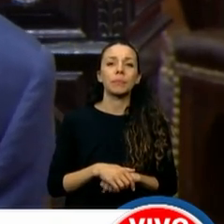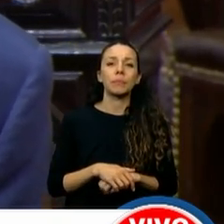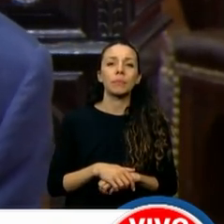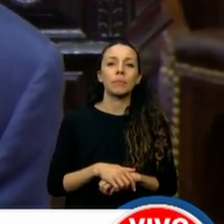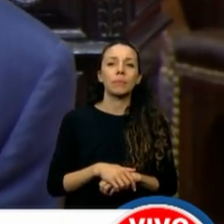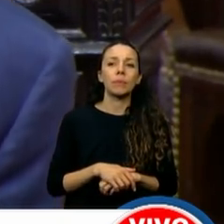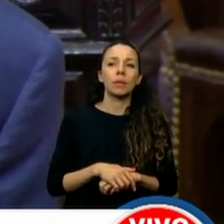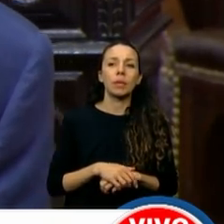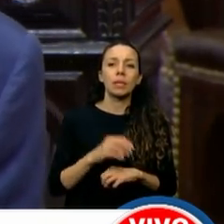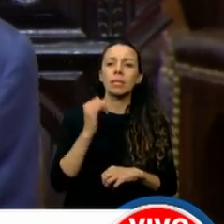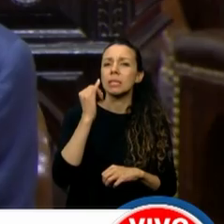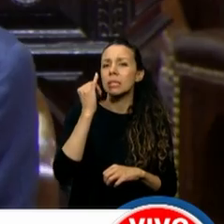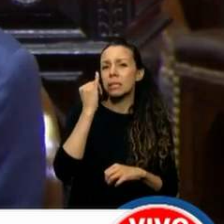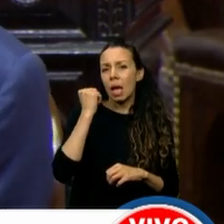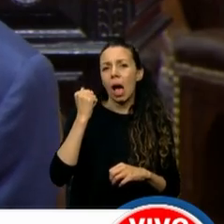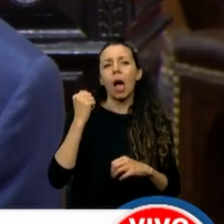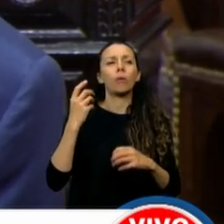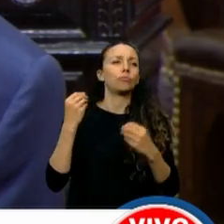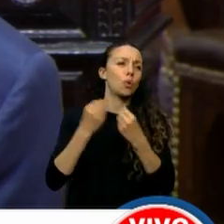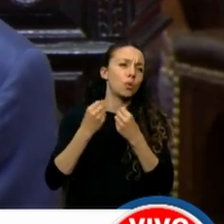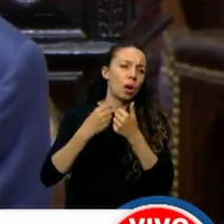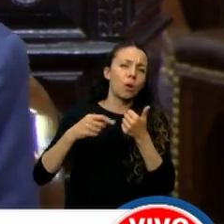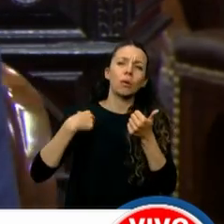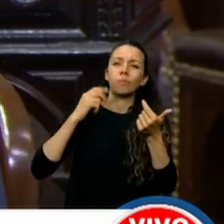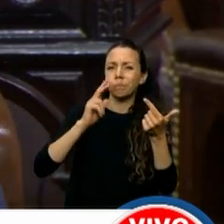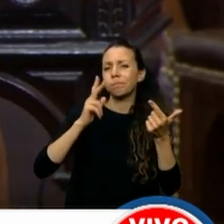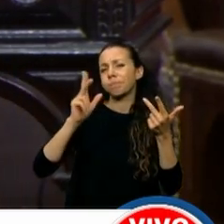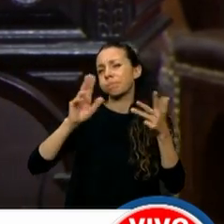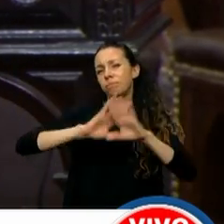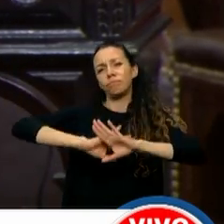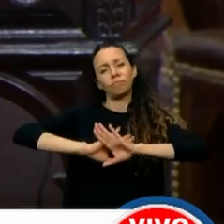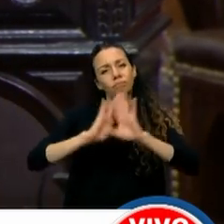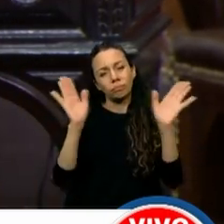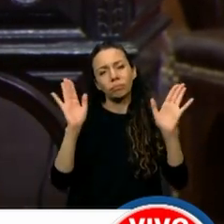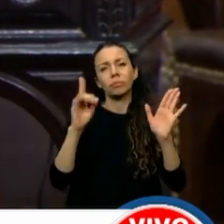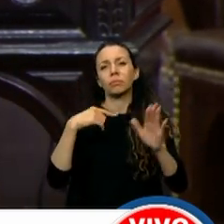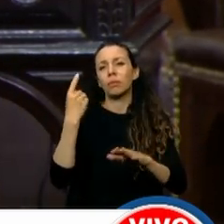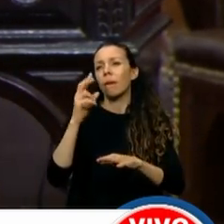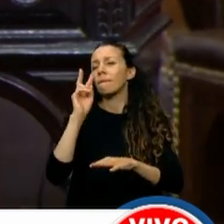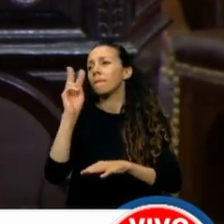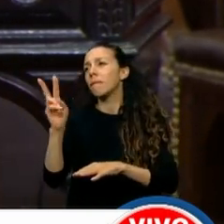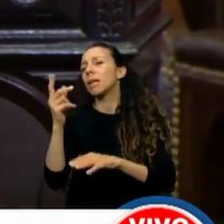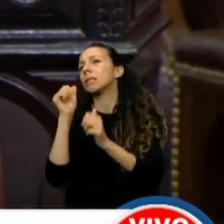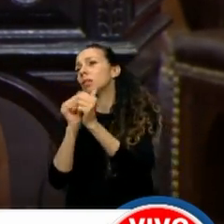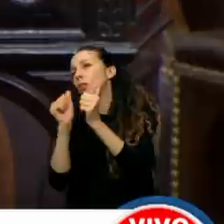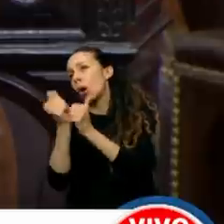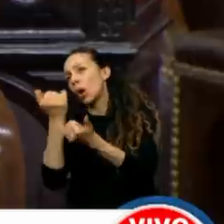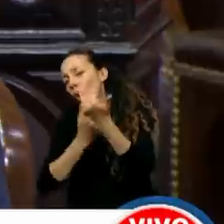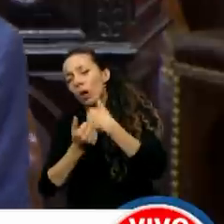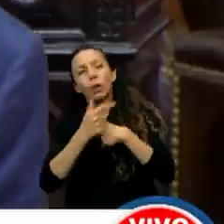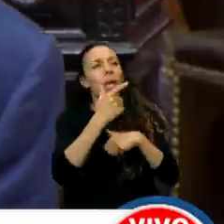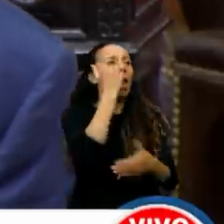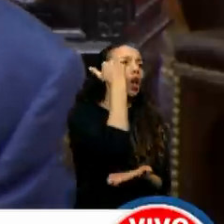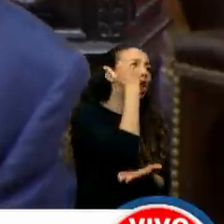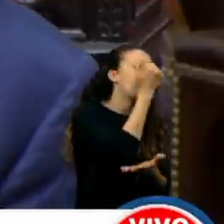se ha dicho se han dicho muchísimas cosas pero hemos tenido que escuchar la verdad clase de historia de economía